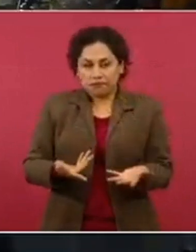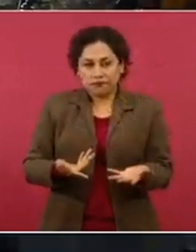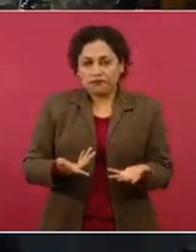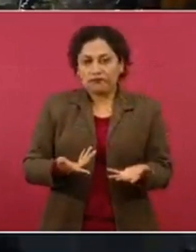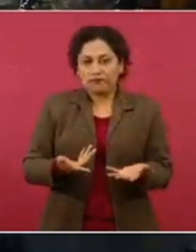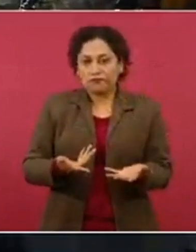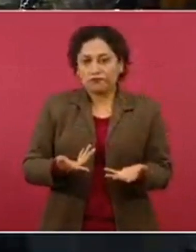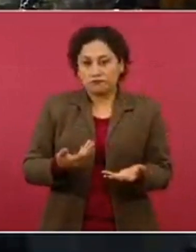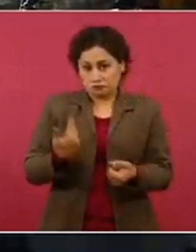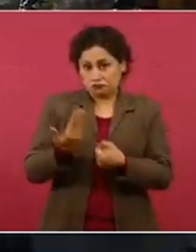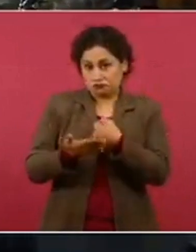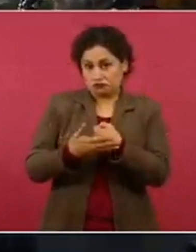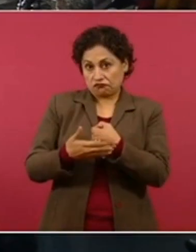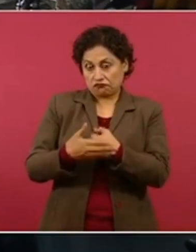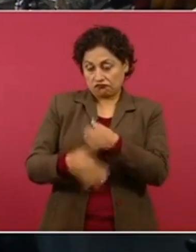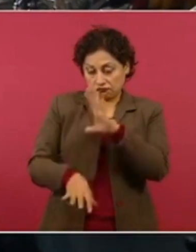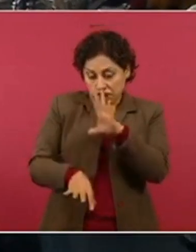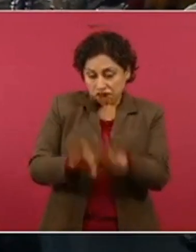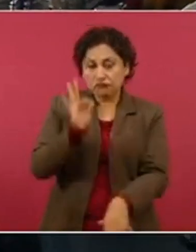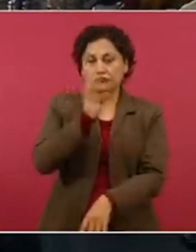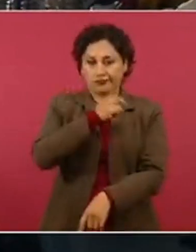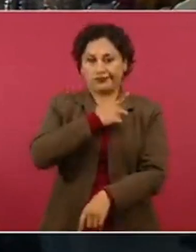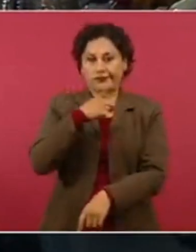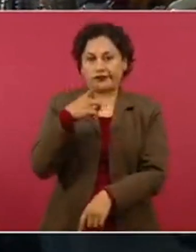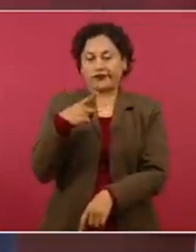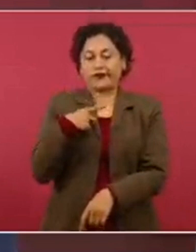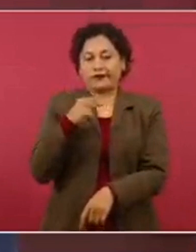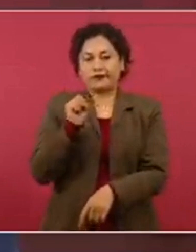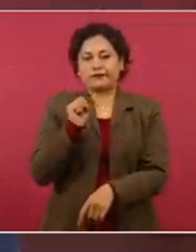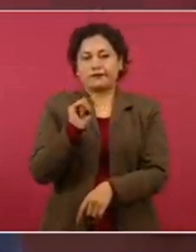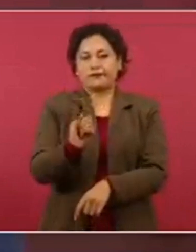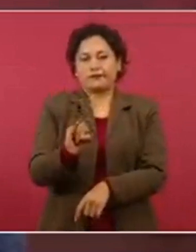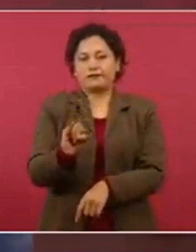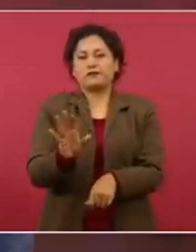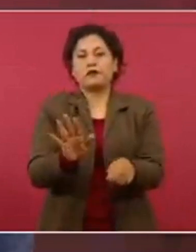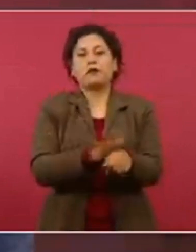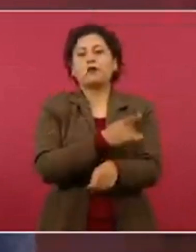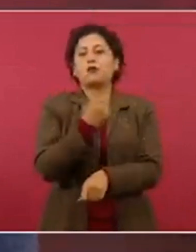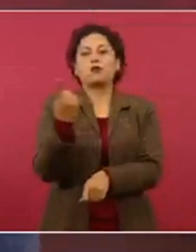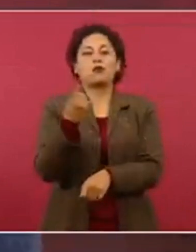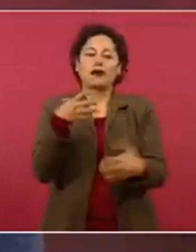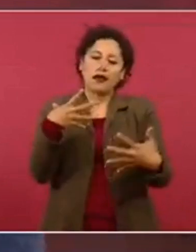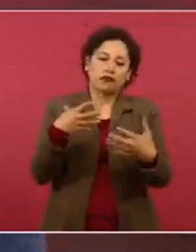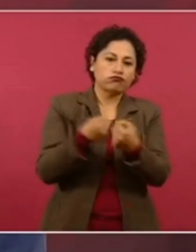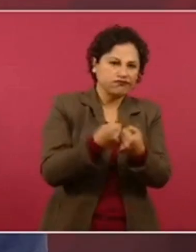se tiene que saber qué sucedió, o sea, qué originó el